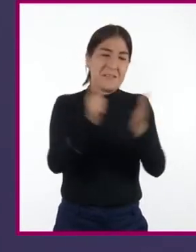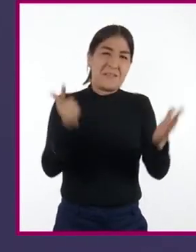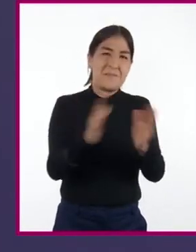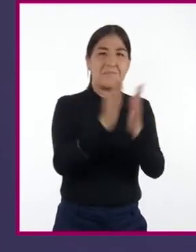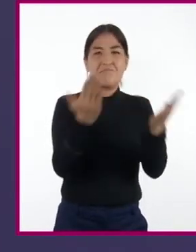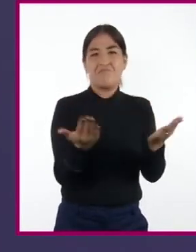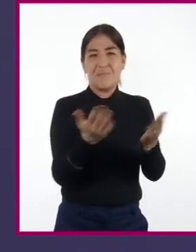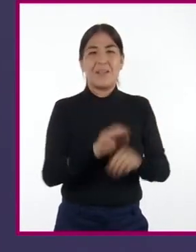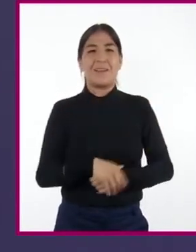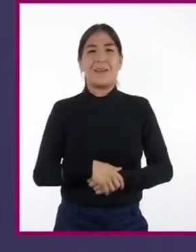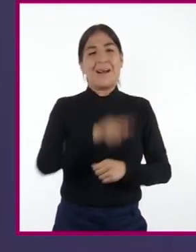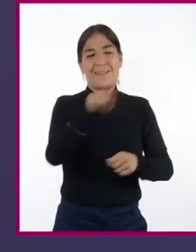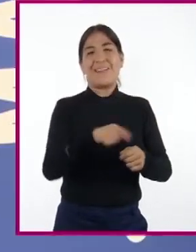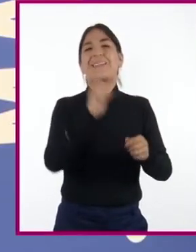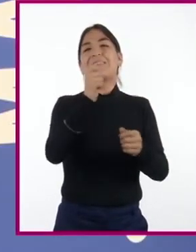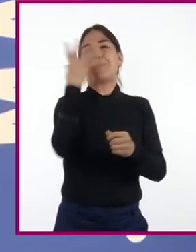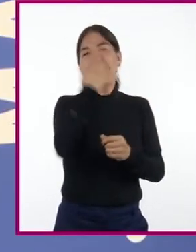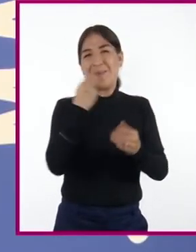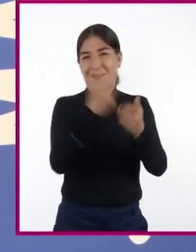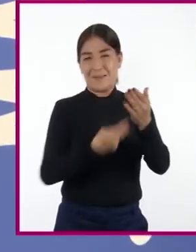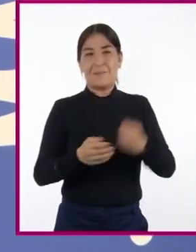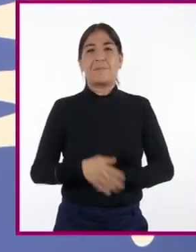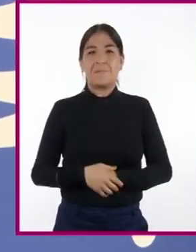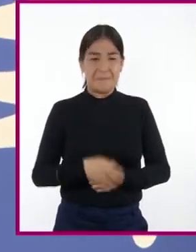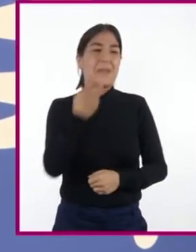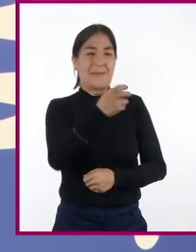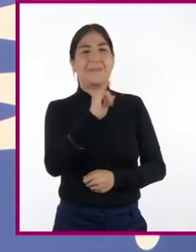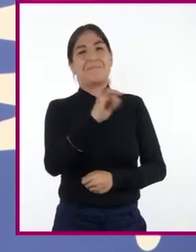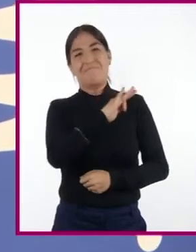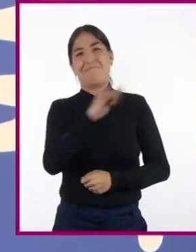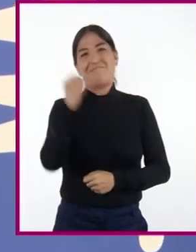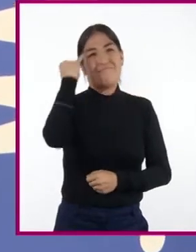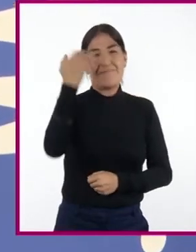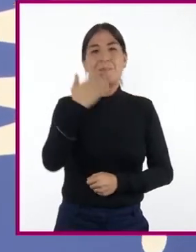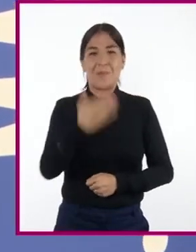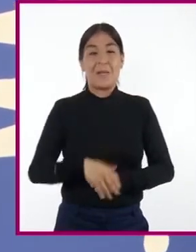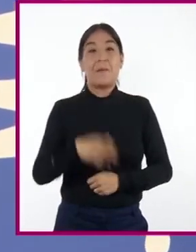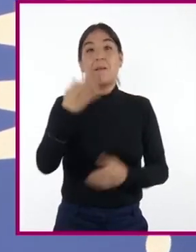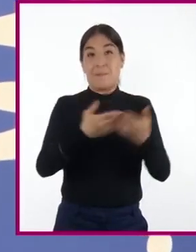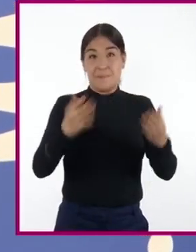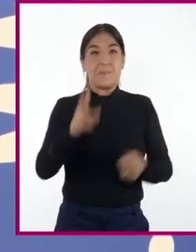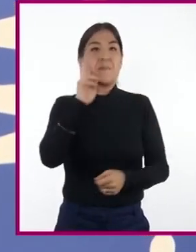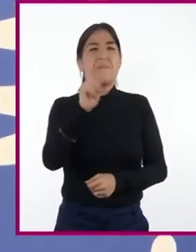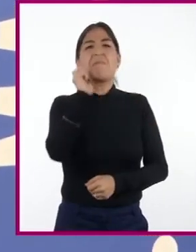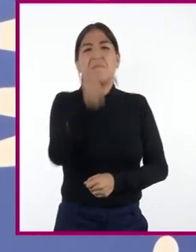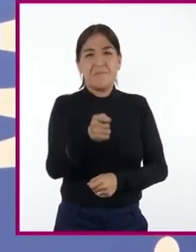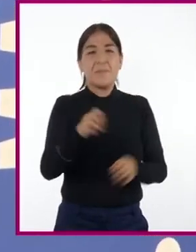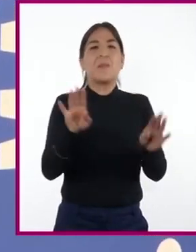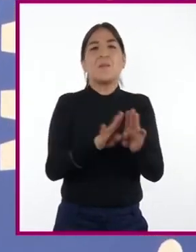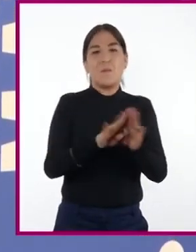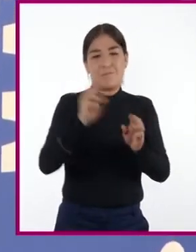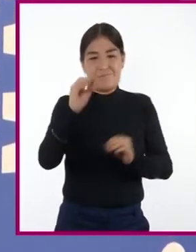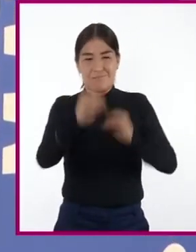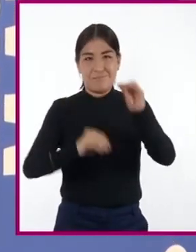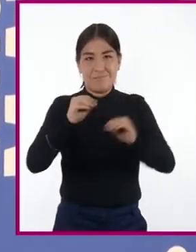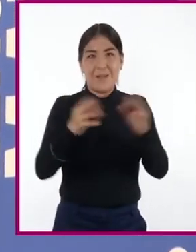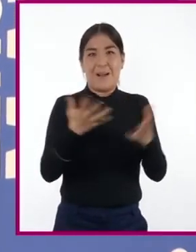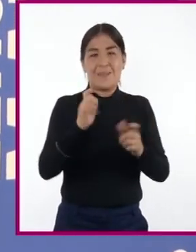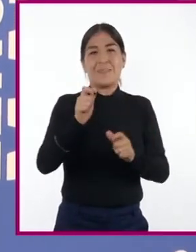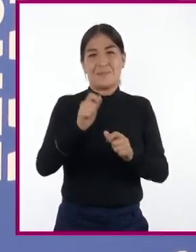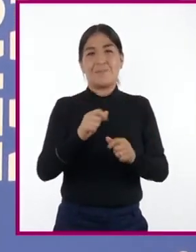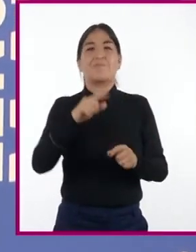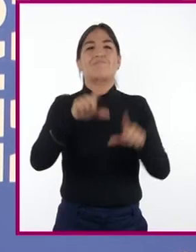una gran y bella portada. Esa sería muy buena estrategia. Ahora, ya que observamos qué son y cómo se estructuran los recursos